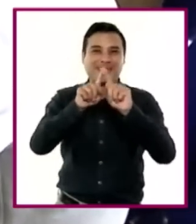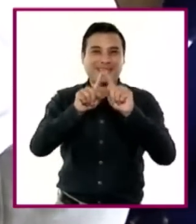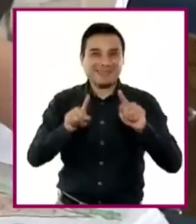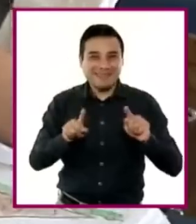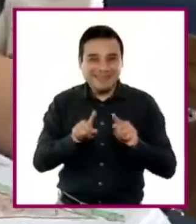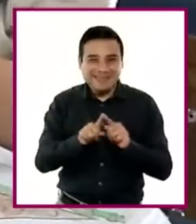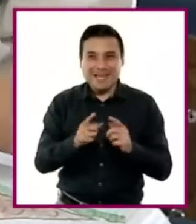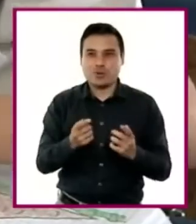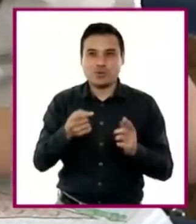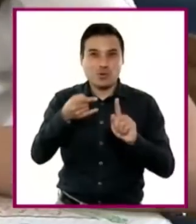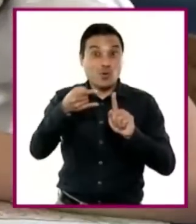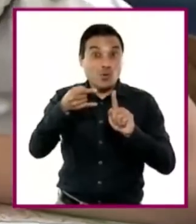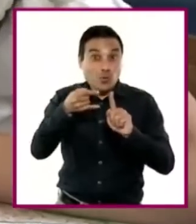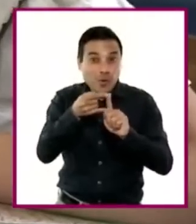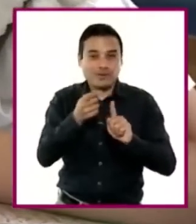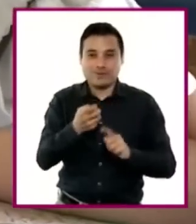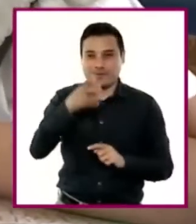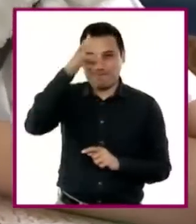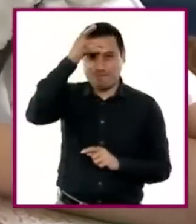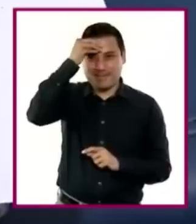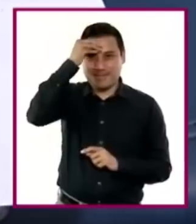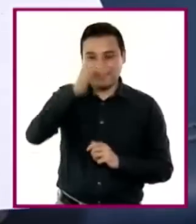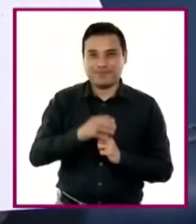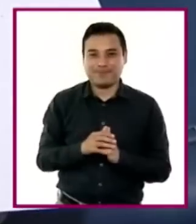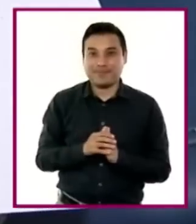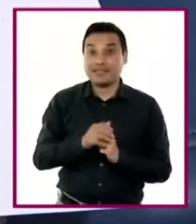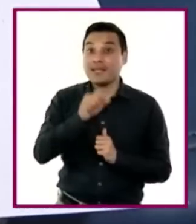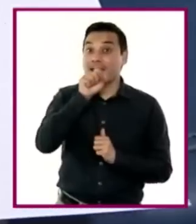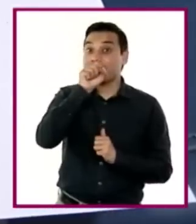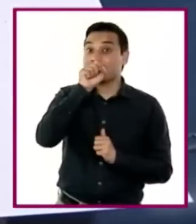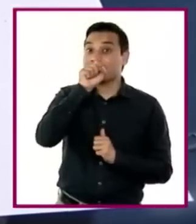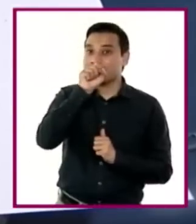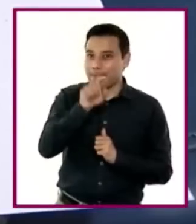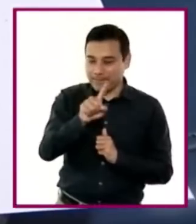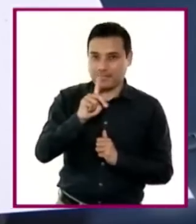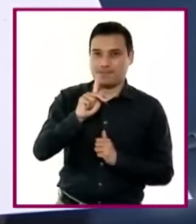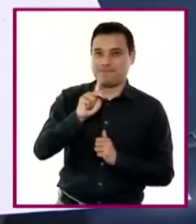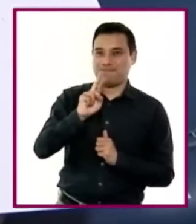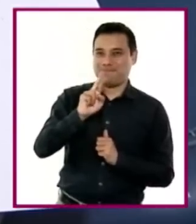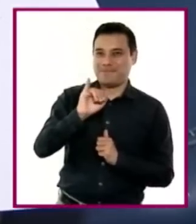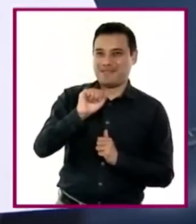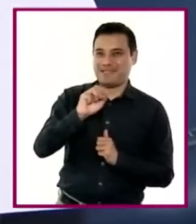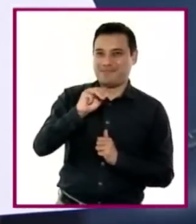y los cuerpos geométricos Especialmente los prismas